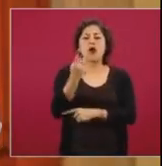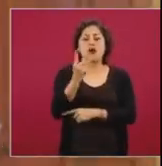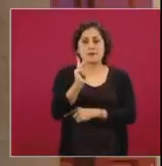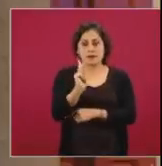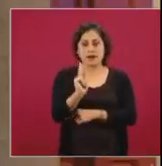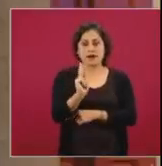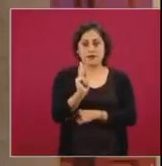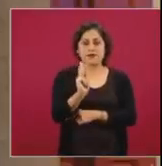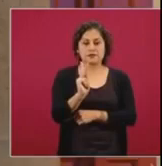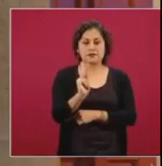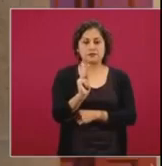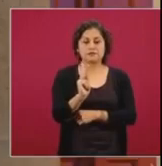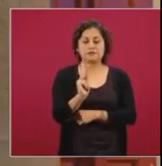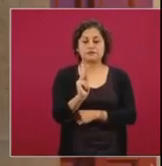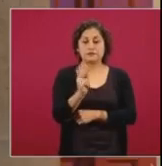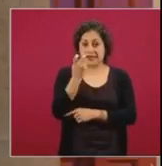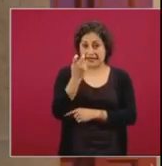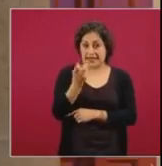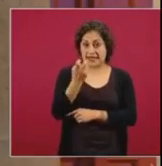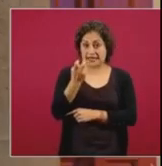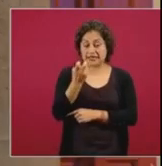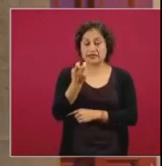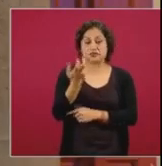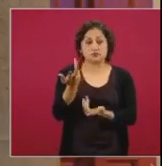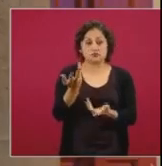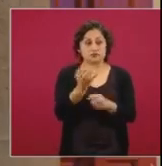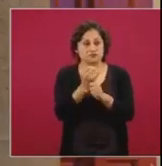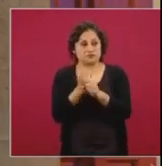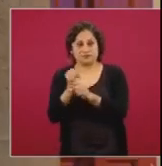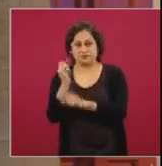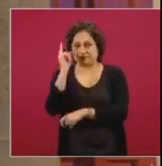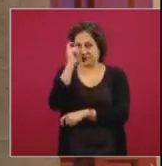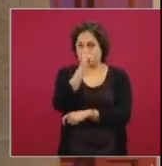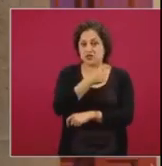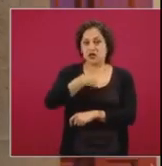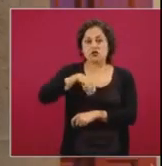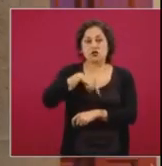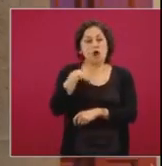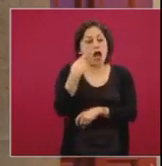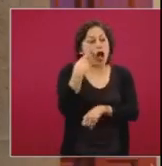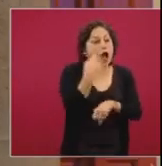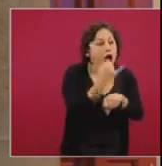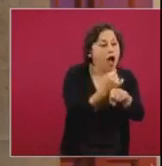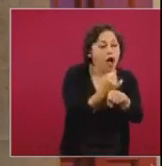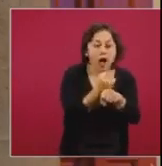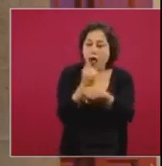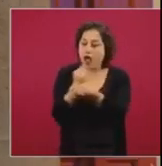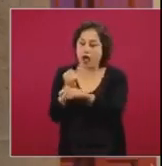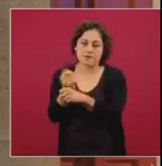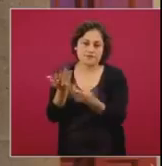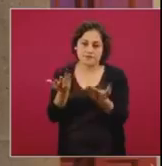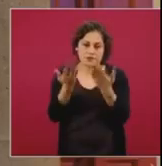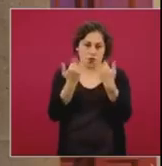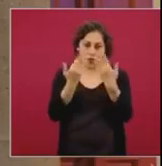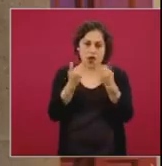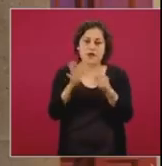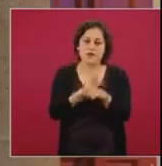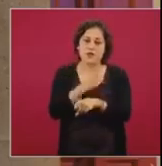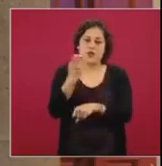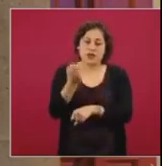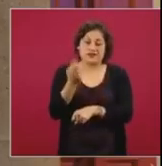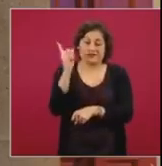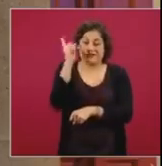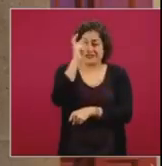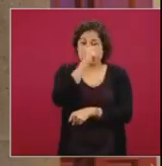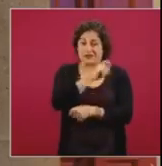contagiar. Y si nosotros le agregamos a esto que nosotros no buscamos de manera intencionada, pues hace muy difícil que lleguemos a eliminar. Entonces